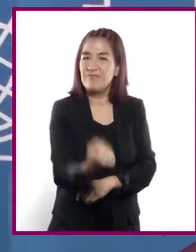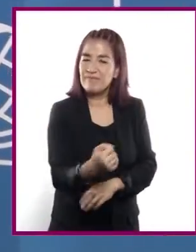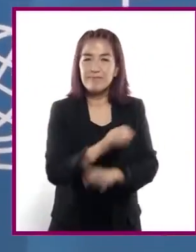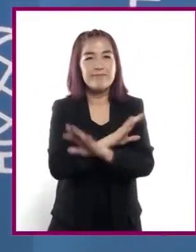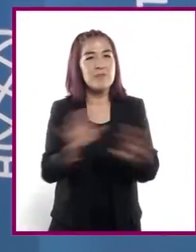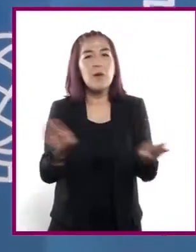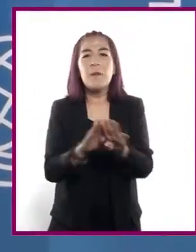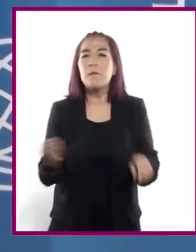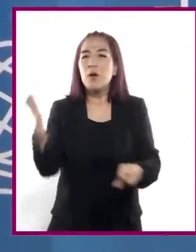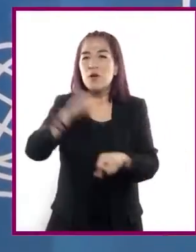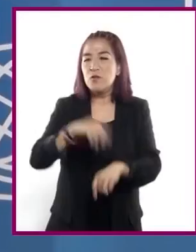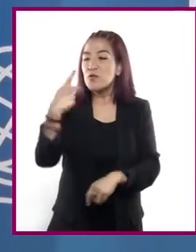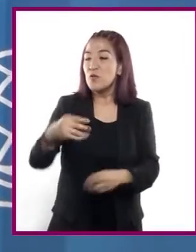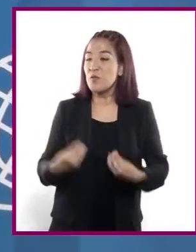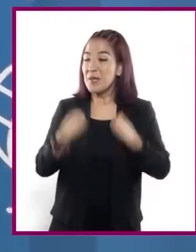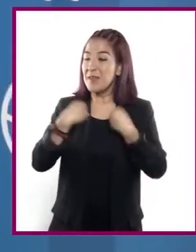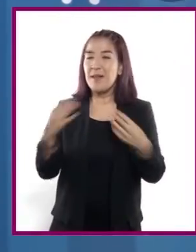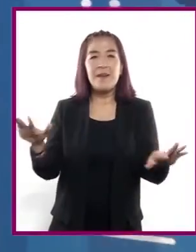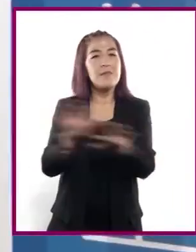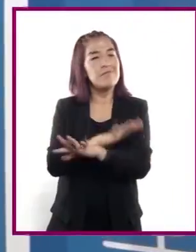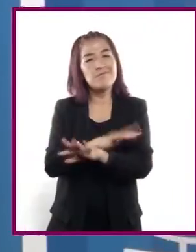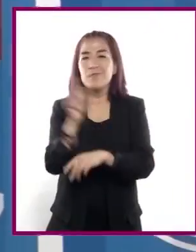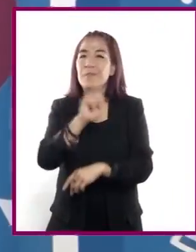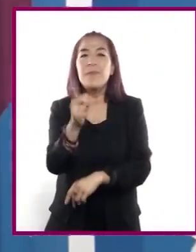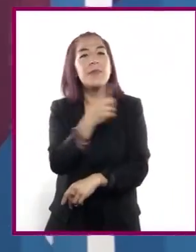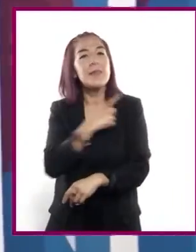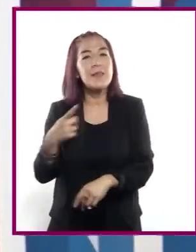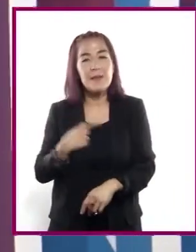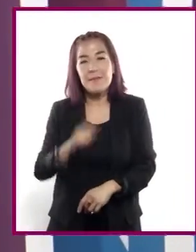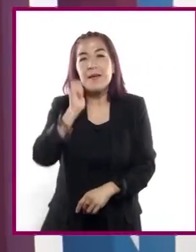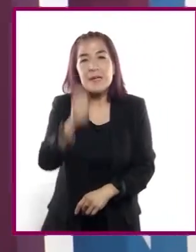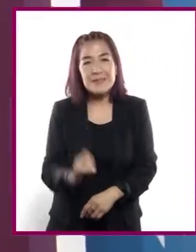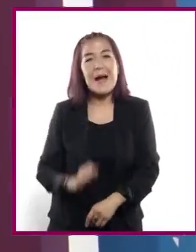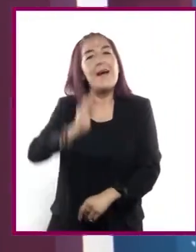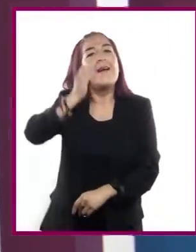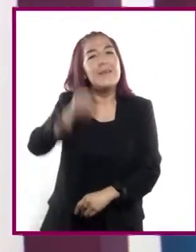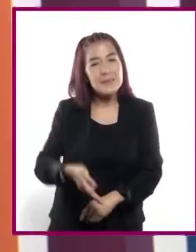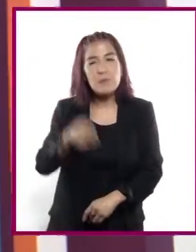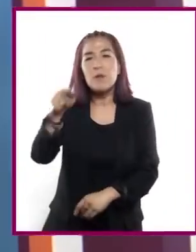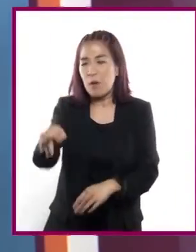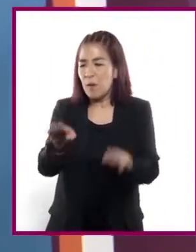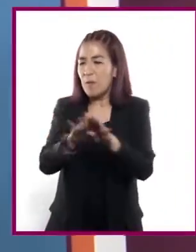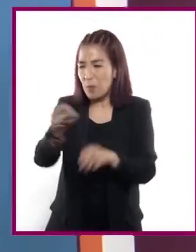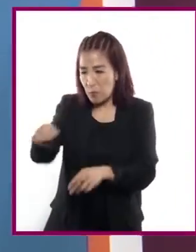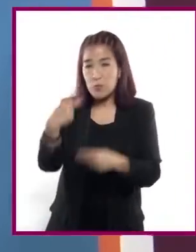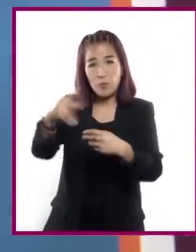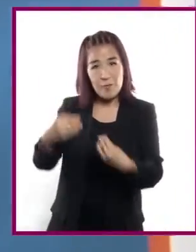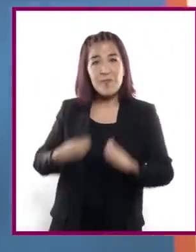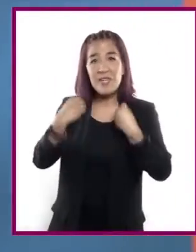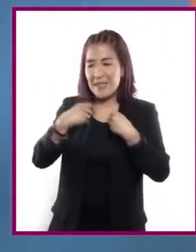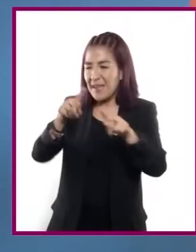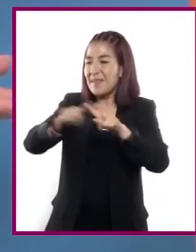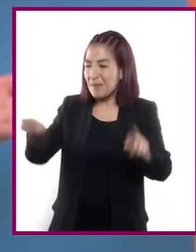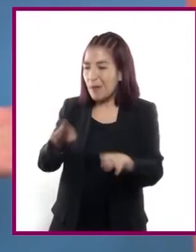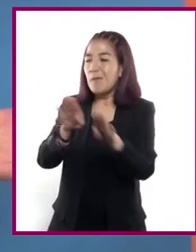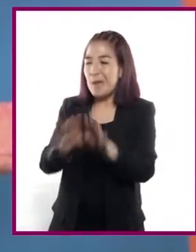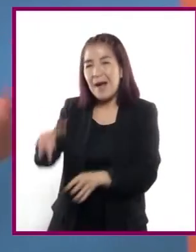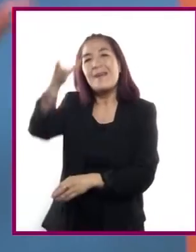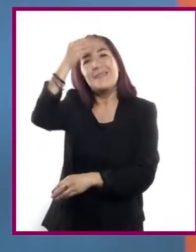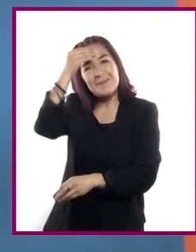forma de vida sobre la otra. Por el contrario, con la disposición de aprender de las otras y los